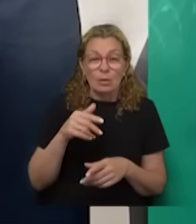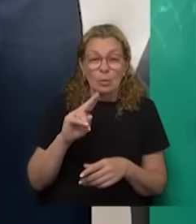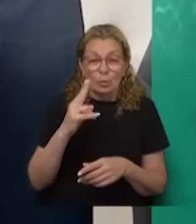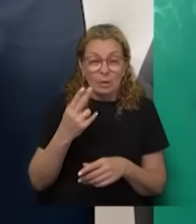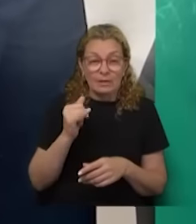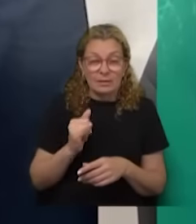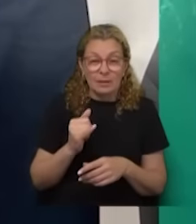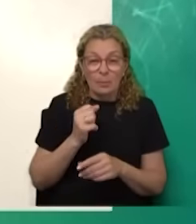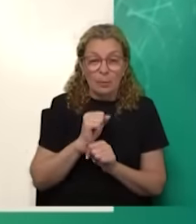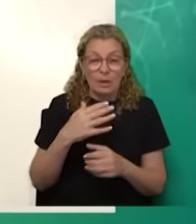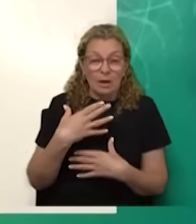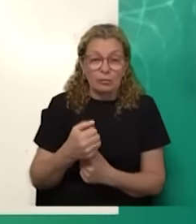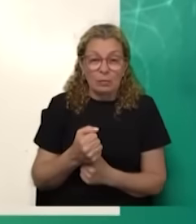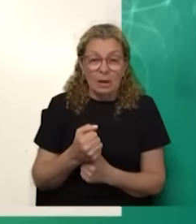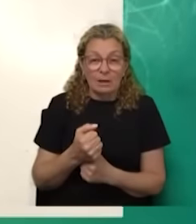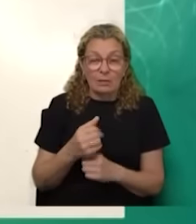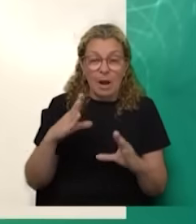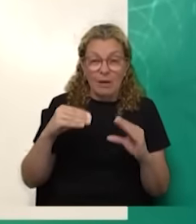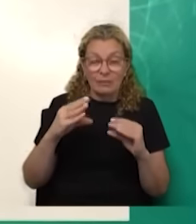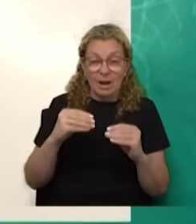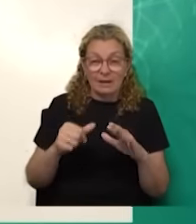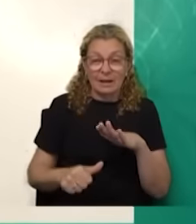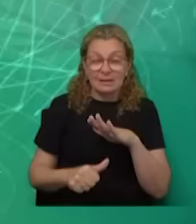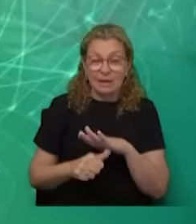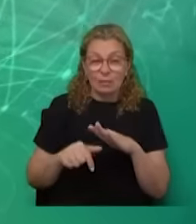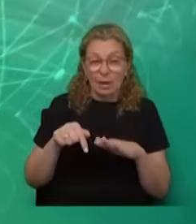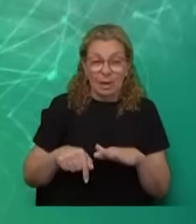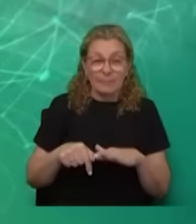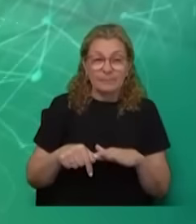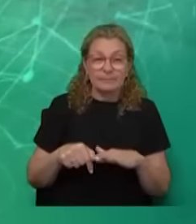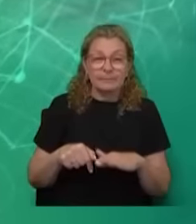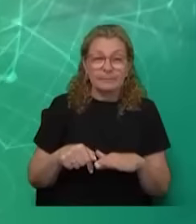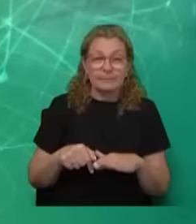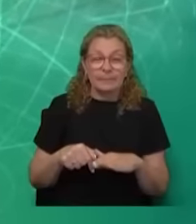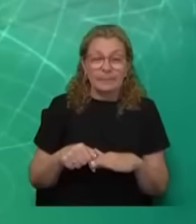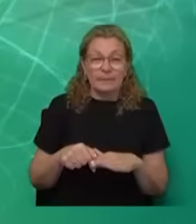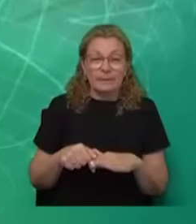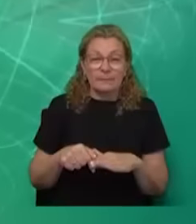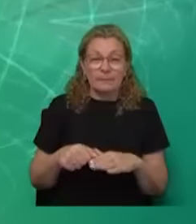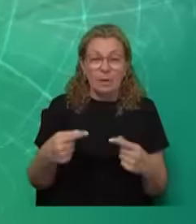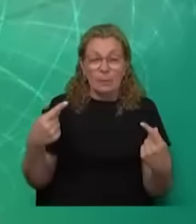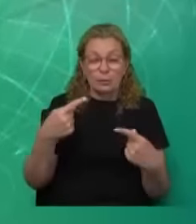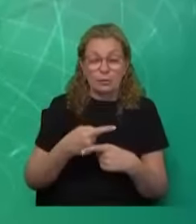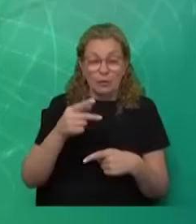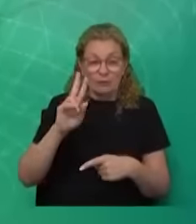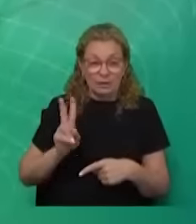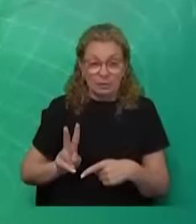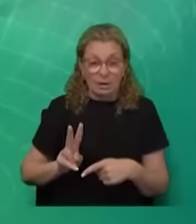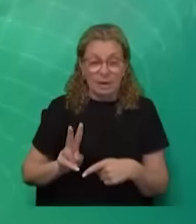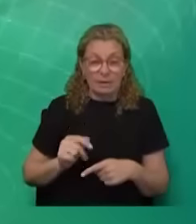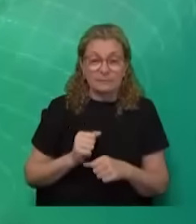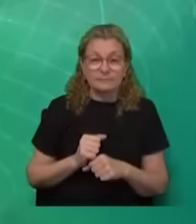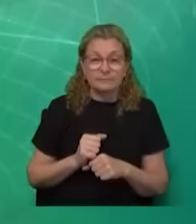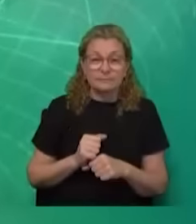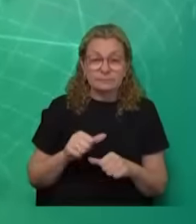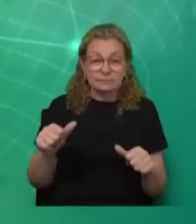este poder ayudar a un diálogo entre el candidato nuestro y eh la oposición venezolana y eso fue lo que hicimos